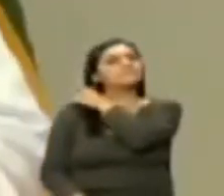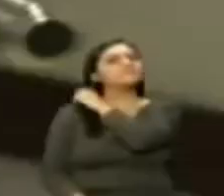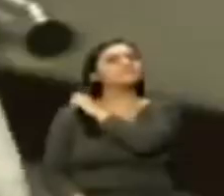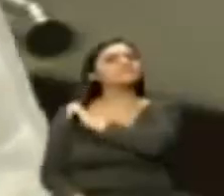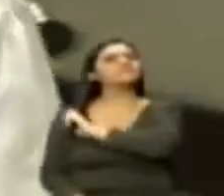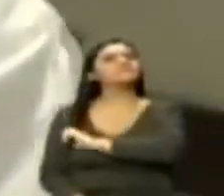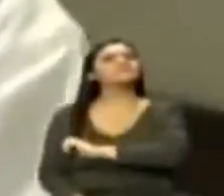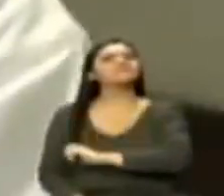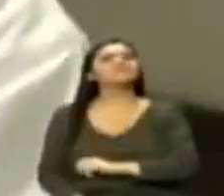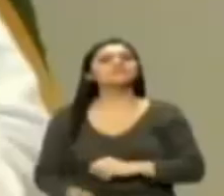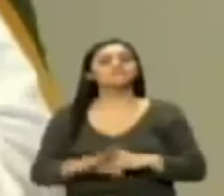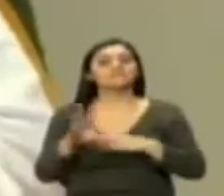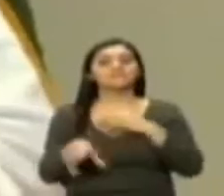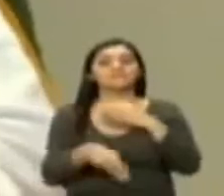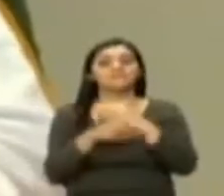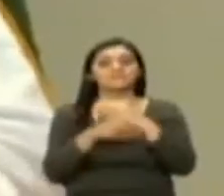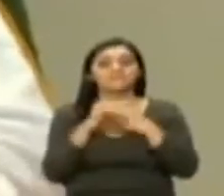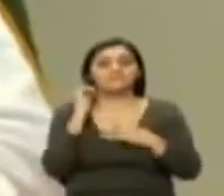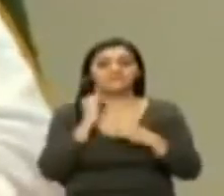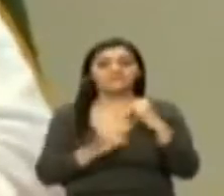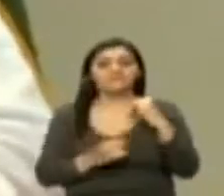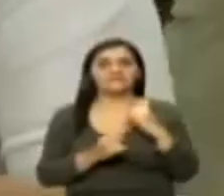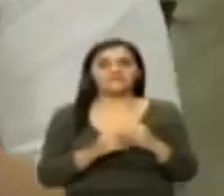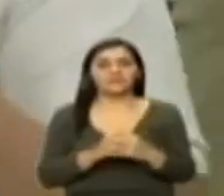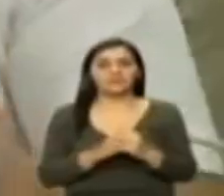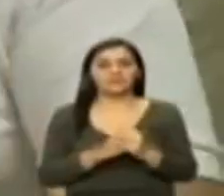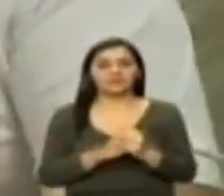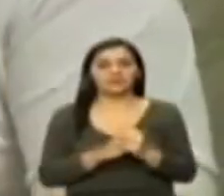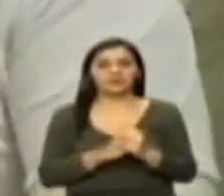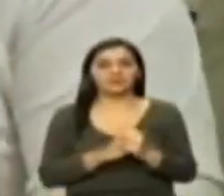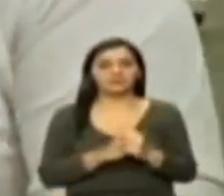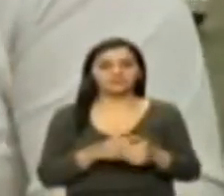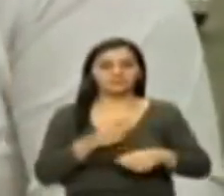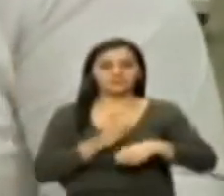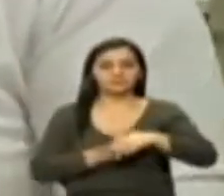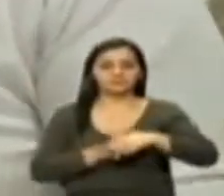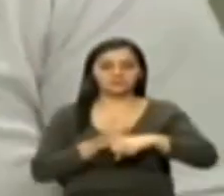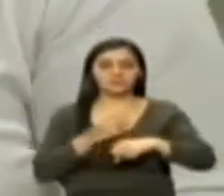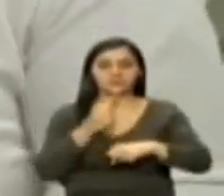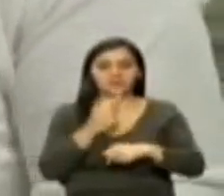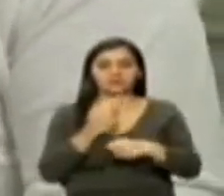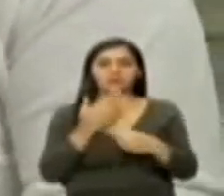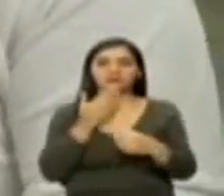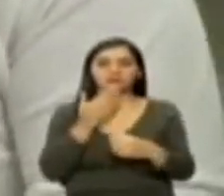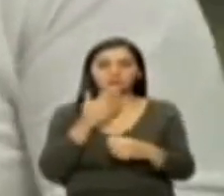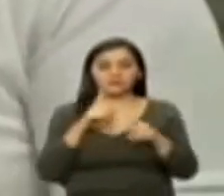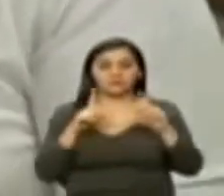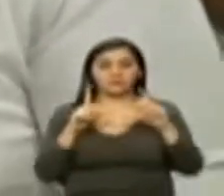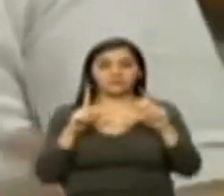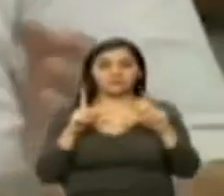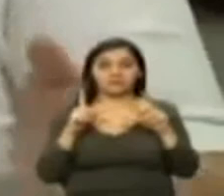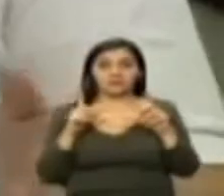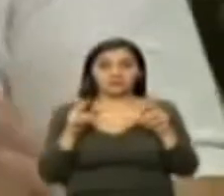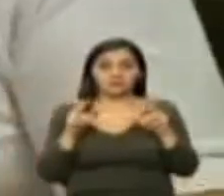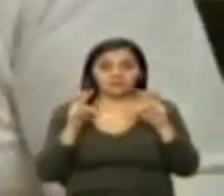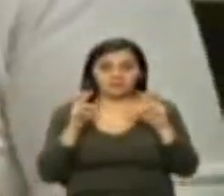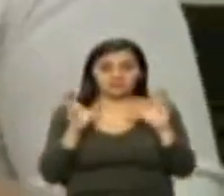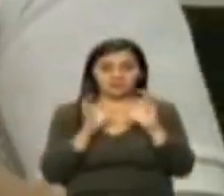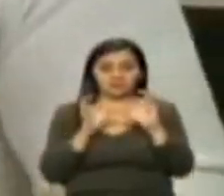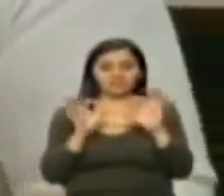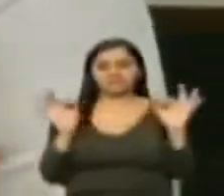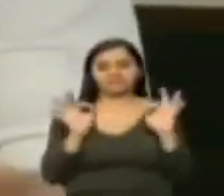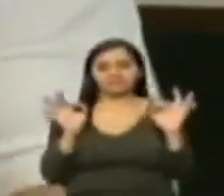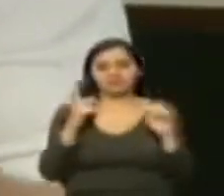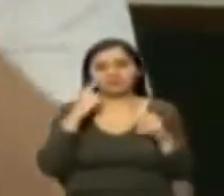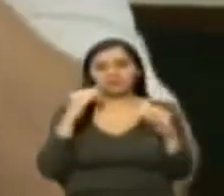para finalizar. Ya me tengo que ir. El punto en concreción acá es que se ha actuado sin licenciamiento ambiental. Hemos tomado el día de hoy precauciones